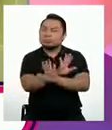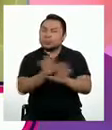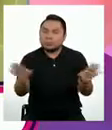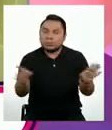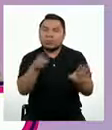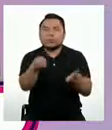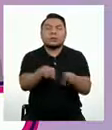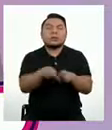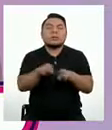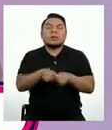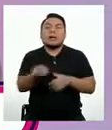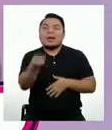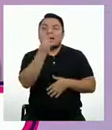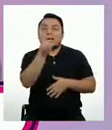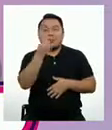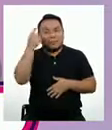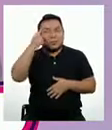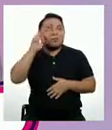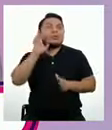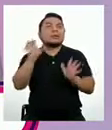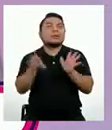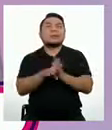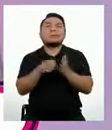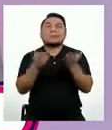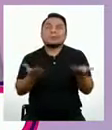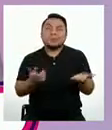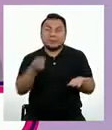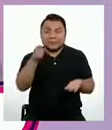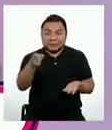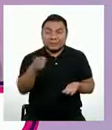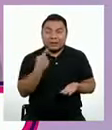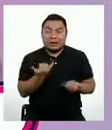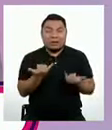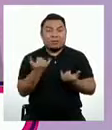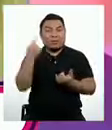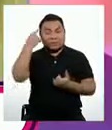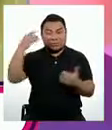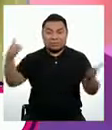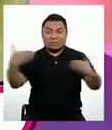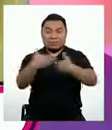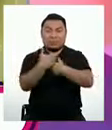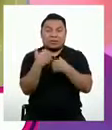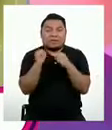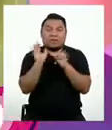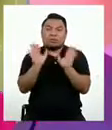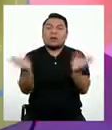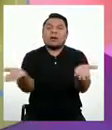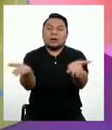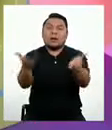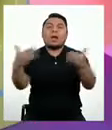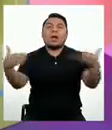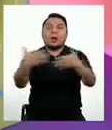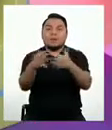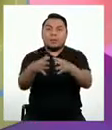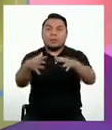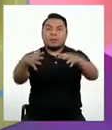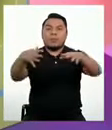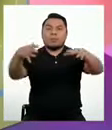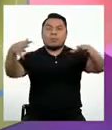no consumir animales que, por ejemplo, no estén en temporadas para que nosotros como consumidores